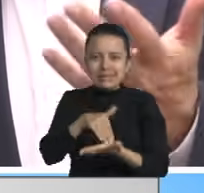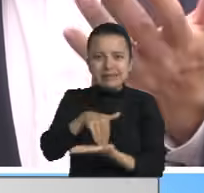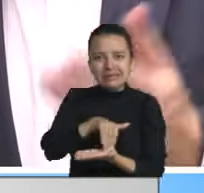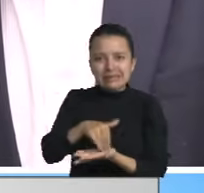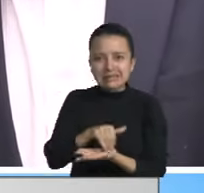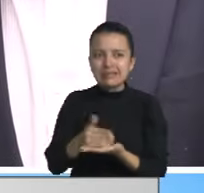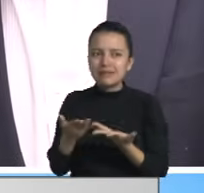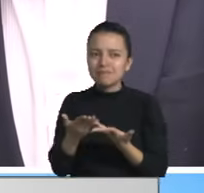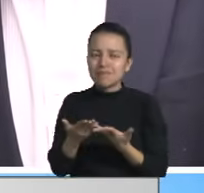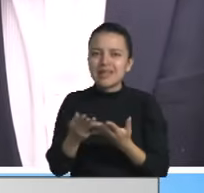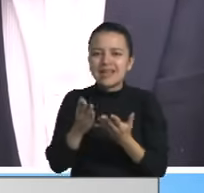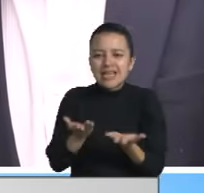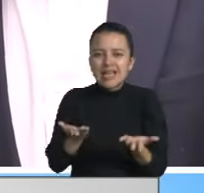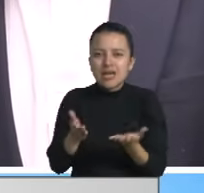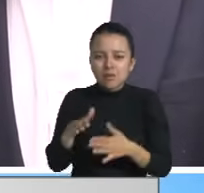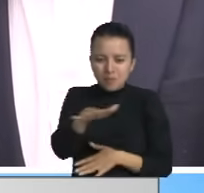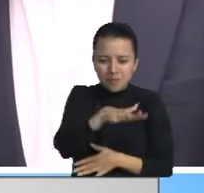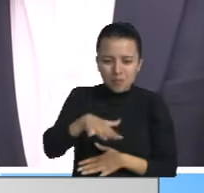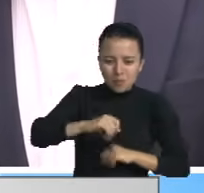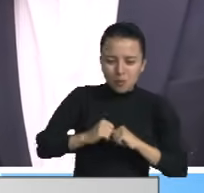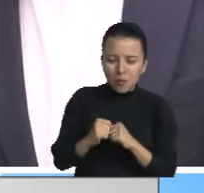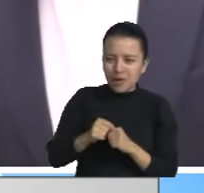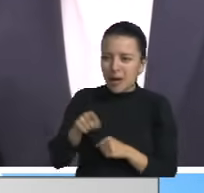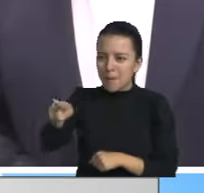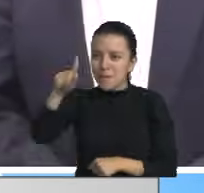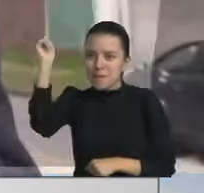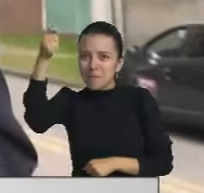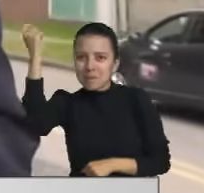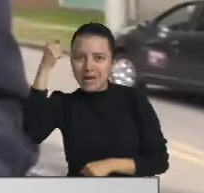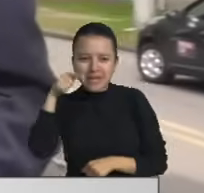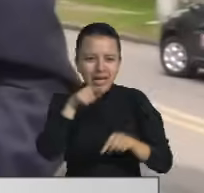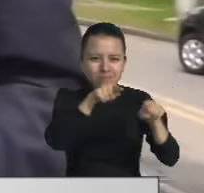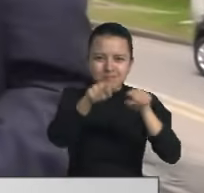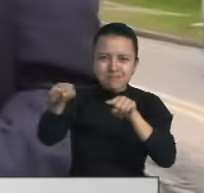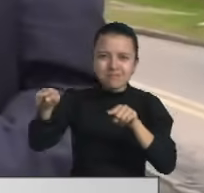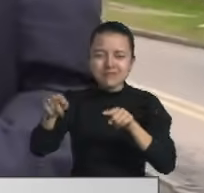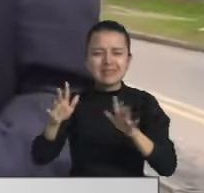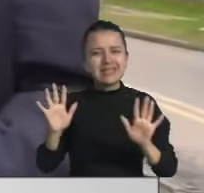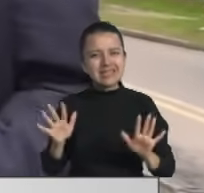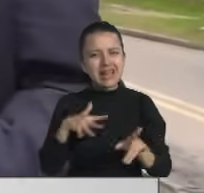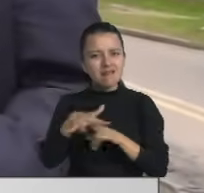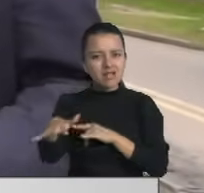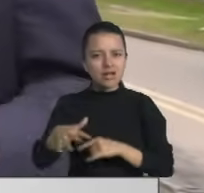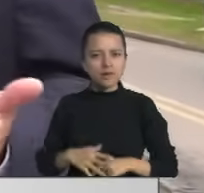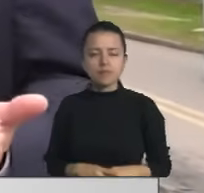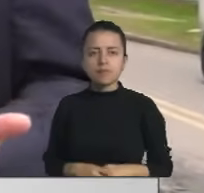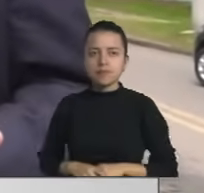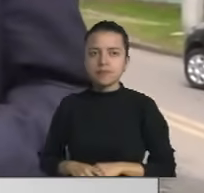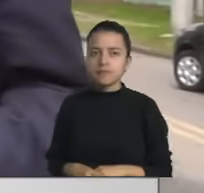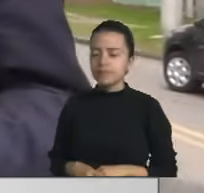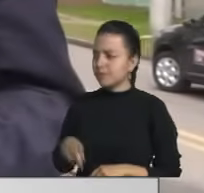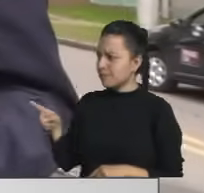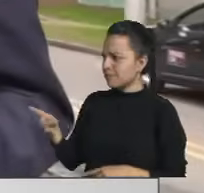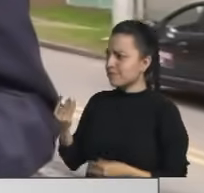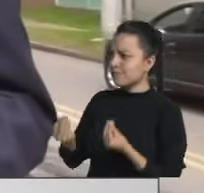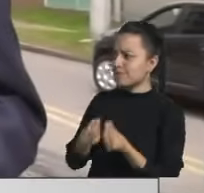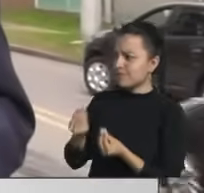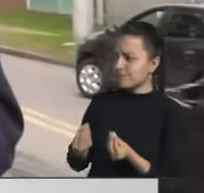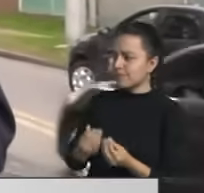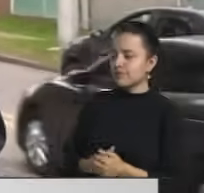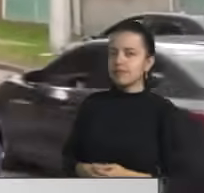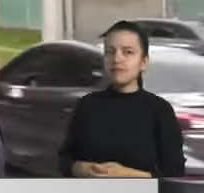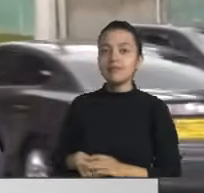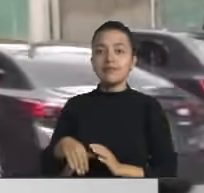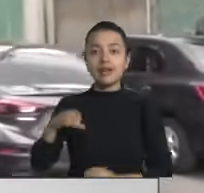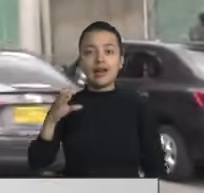ciudad y también a los departamentos Meta, Guainía, Guaviare. ¿Cómo serían esos racionamientos que usted hace mención? Eso está reglamentado por la CREG. Y en ese